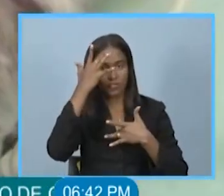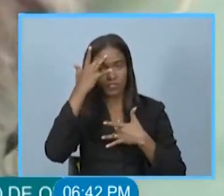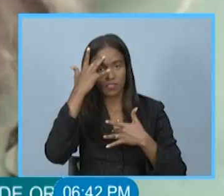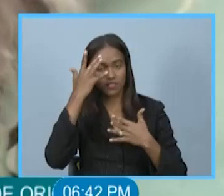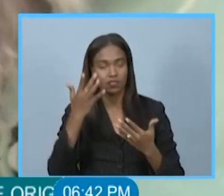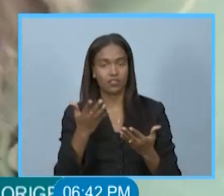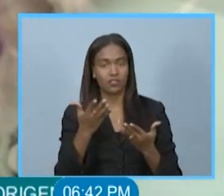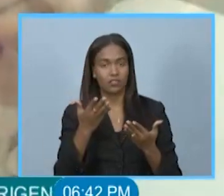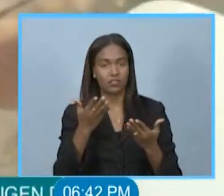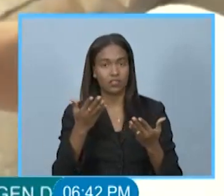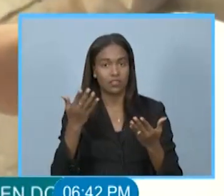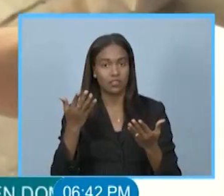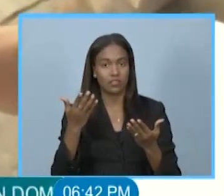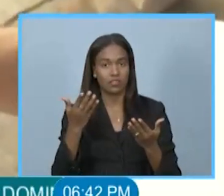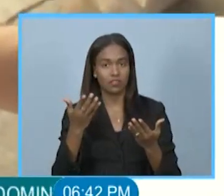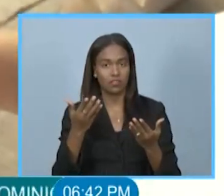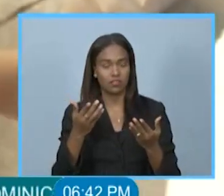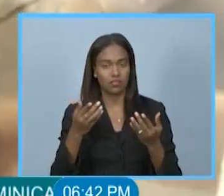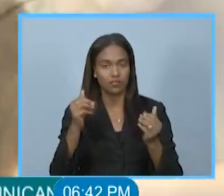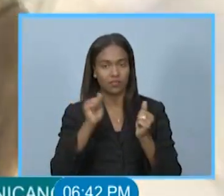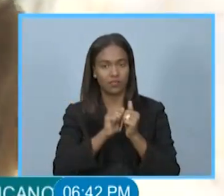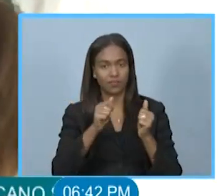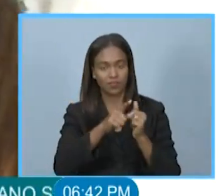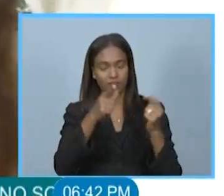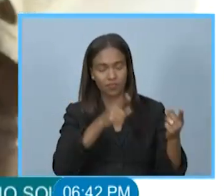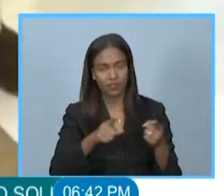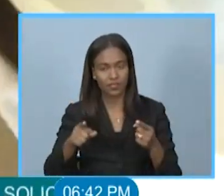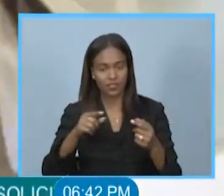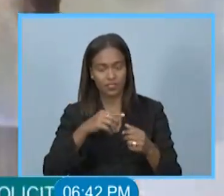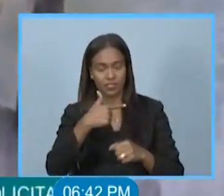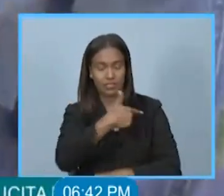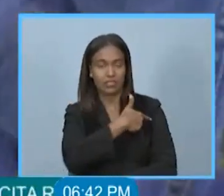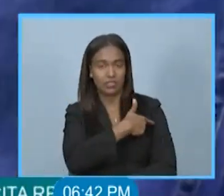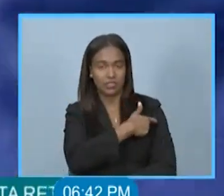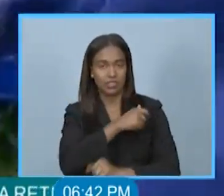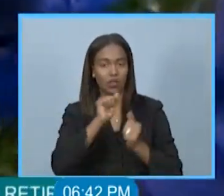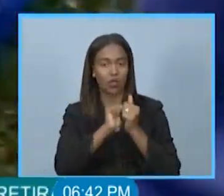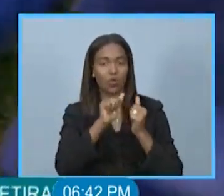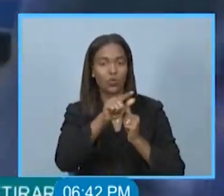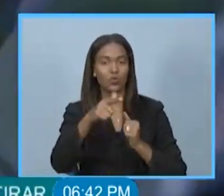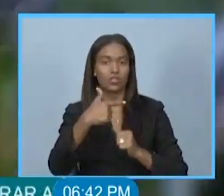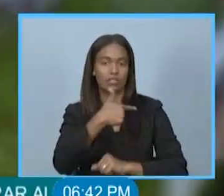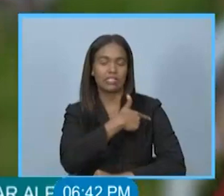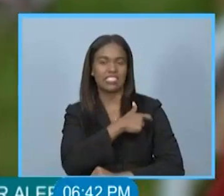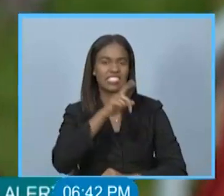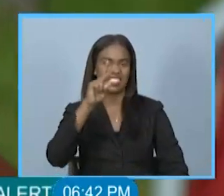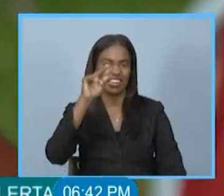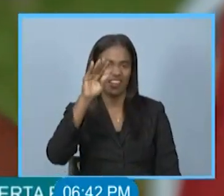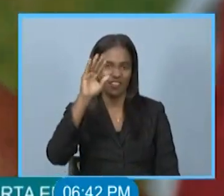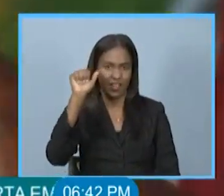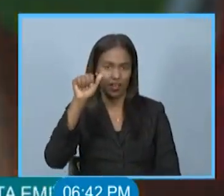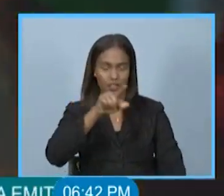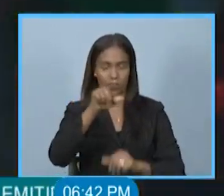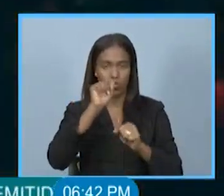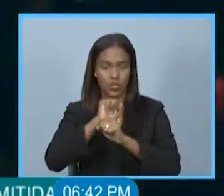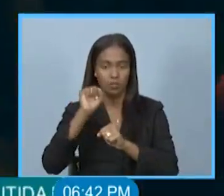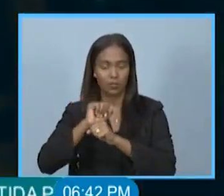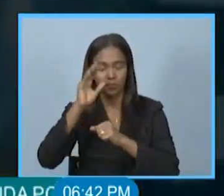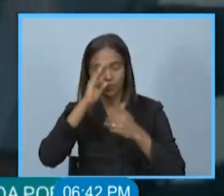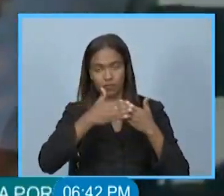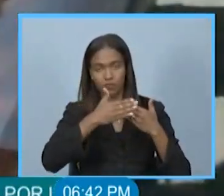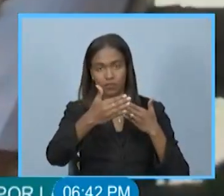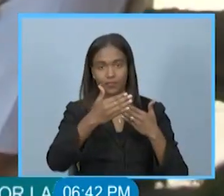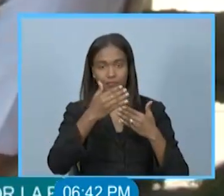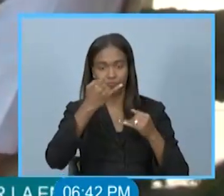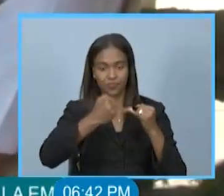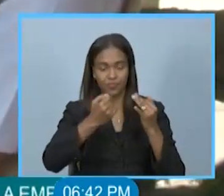zoonosis pseudosis con la jornada Nacional de vacunación contra la rabia los operativos iniciarán a partir